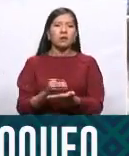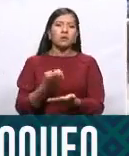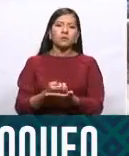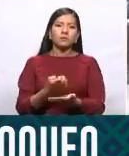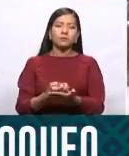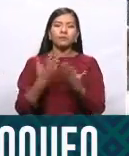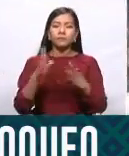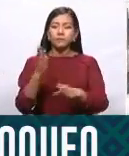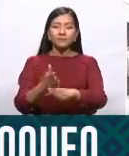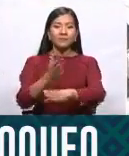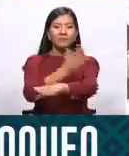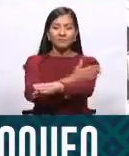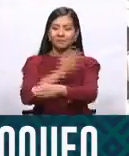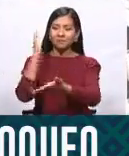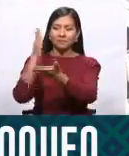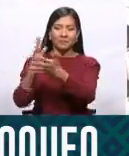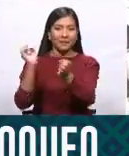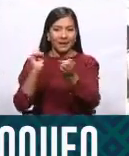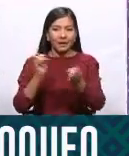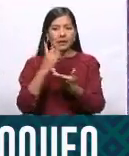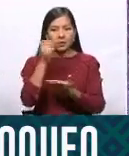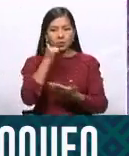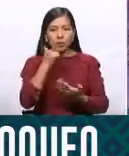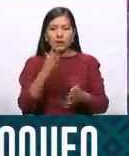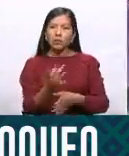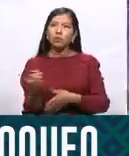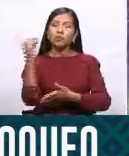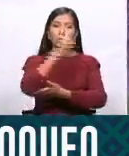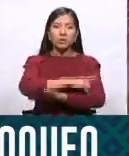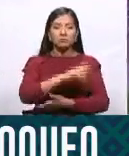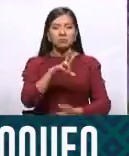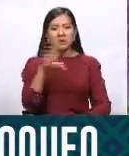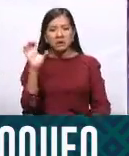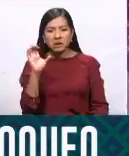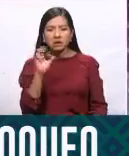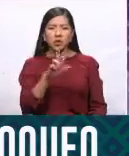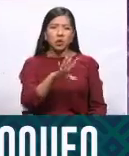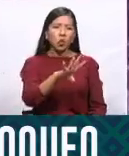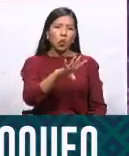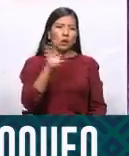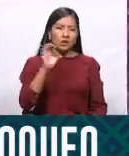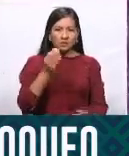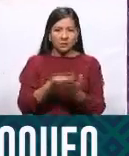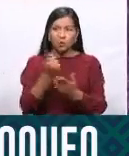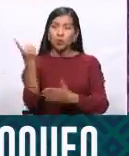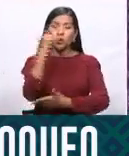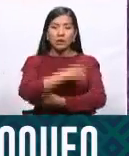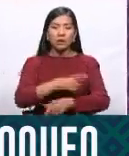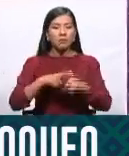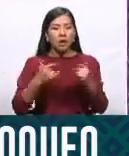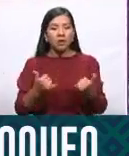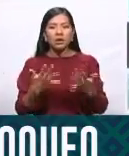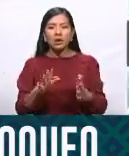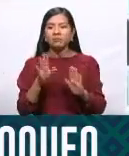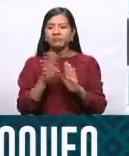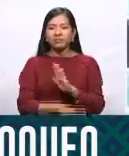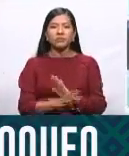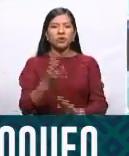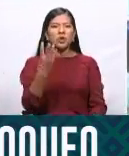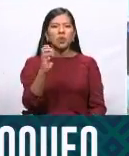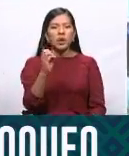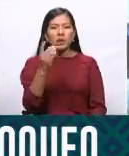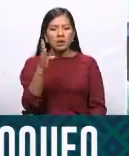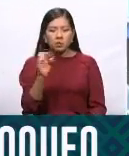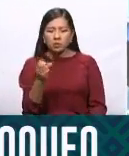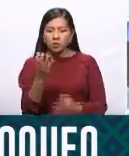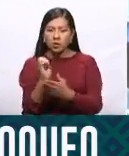antes de la instalación de esta medida de presión, ella generaba de 300 a 400 bolivianos diarios, y hoy solamente genera 40 bolivianos, lo que